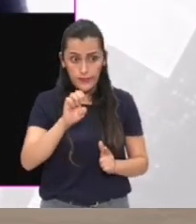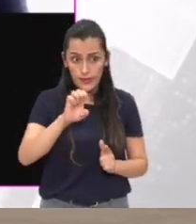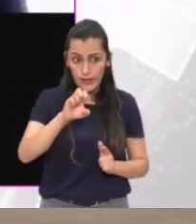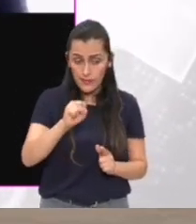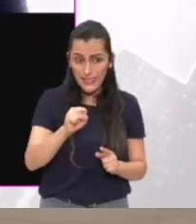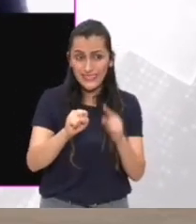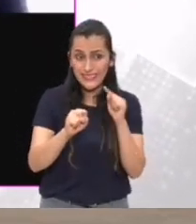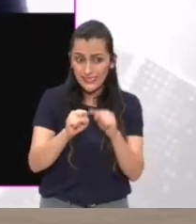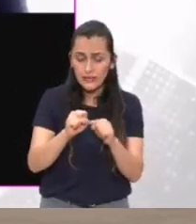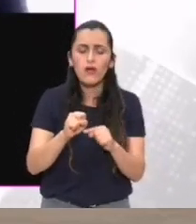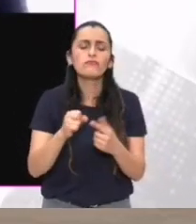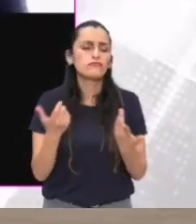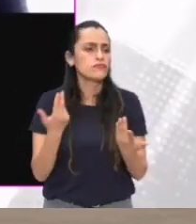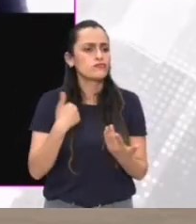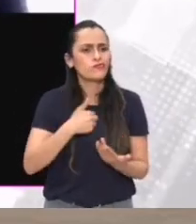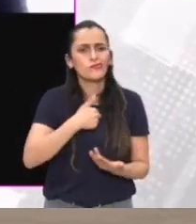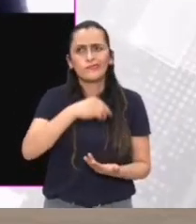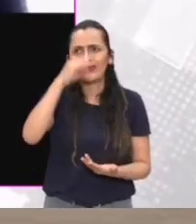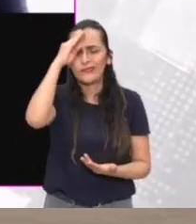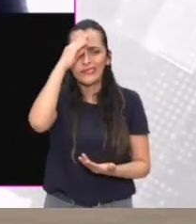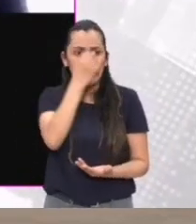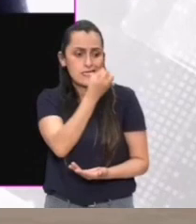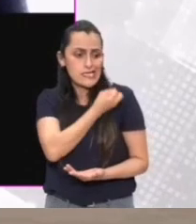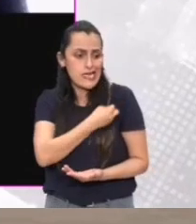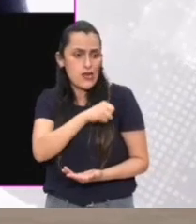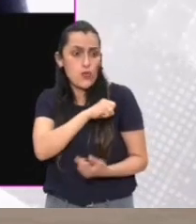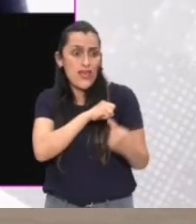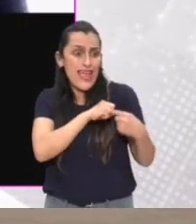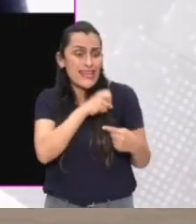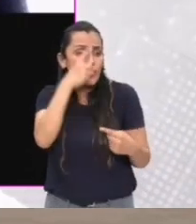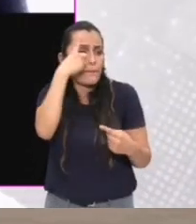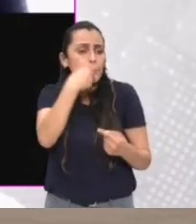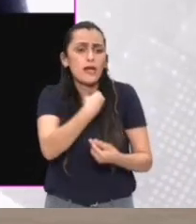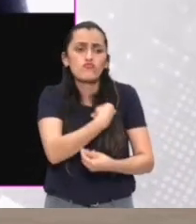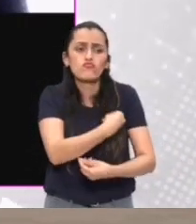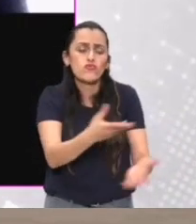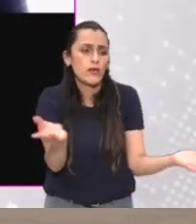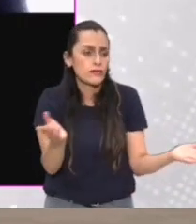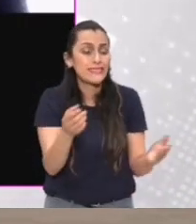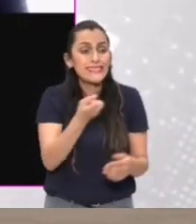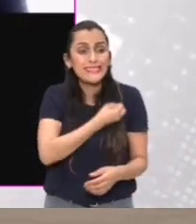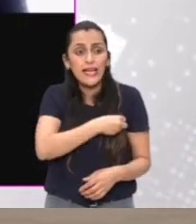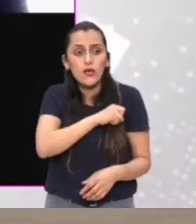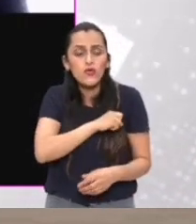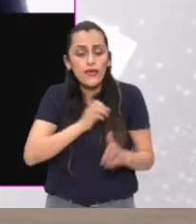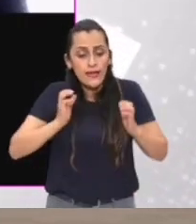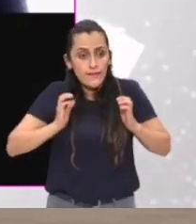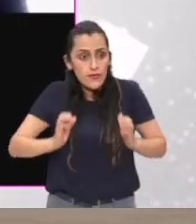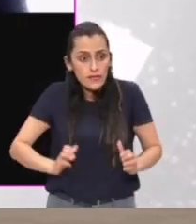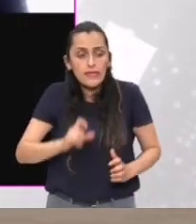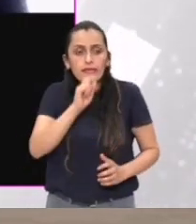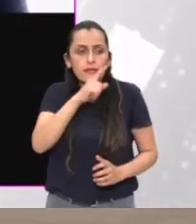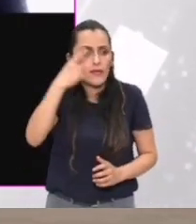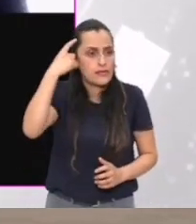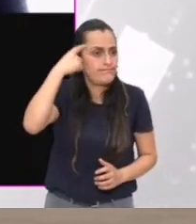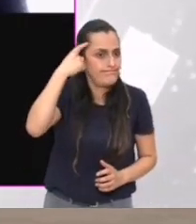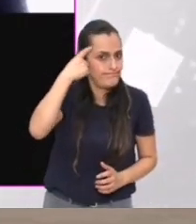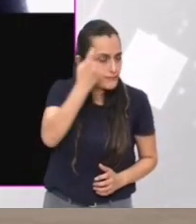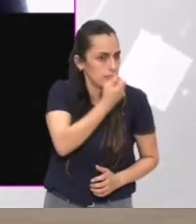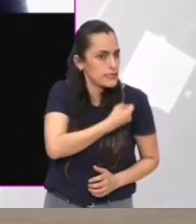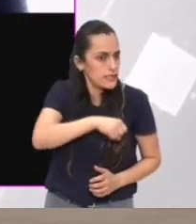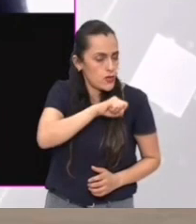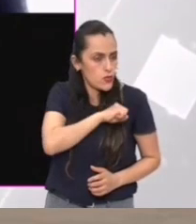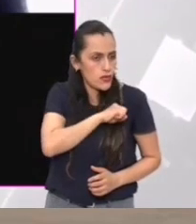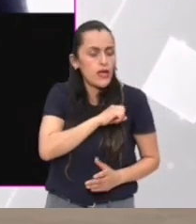bien biológico y además la salud es un bien social. La salud física y mental es muy importante. Para el PES no se puede entender